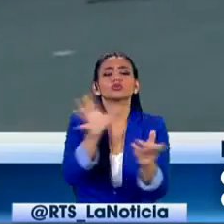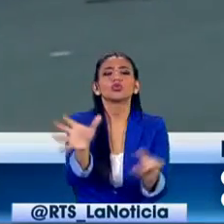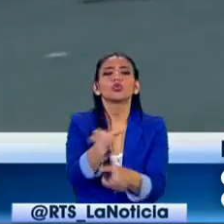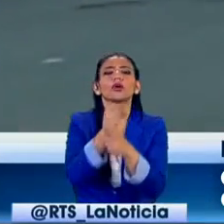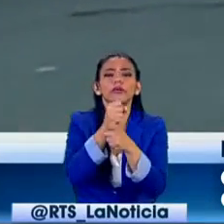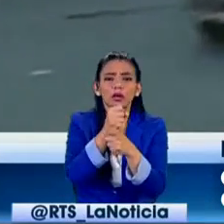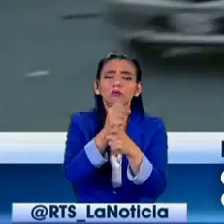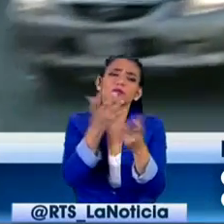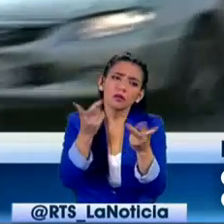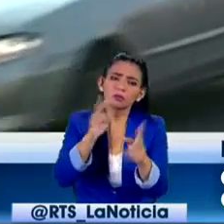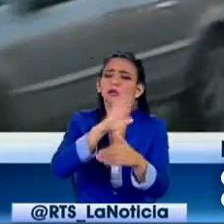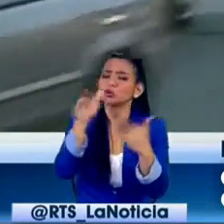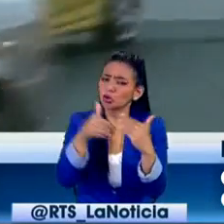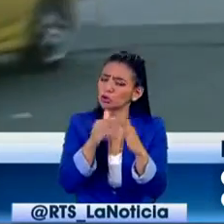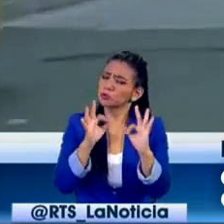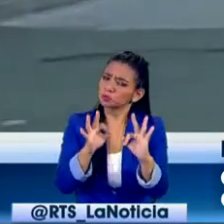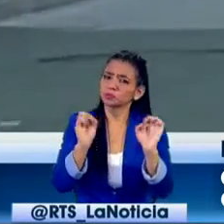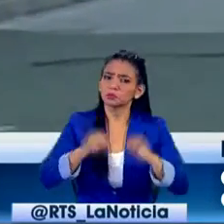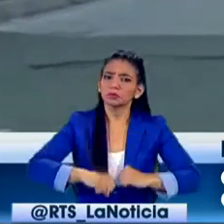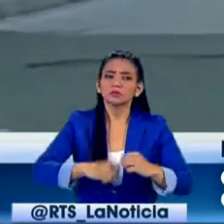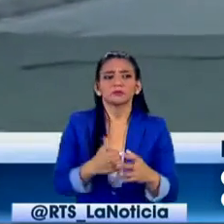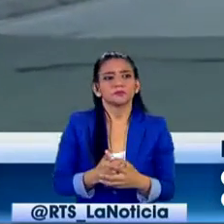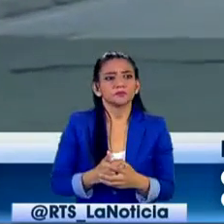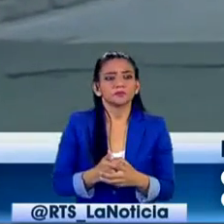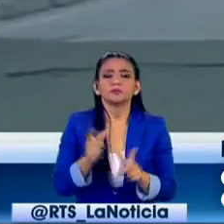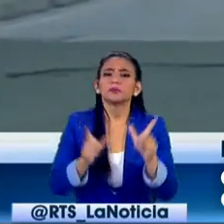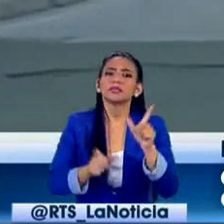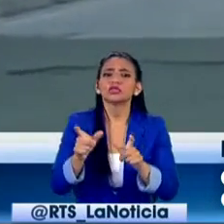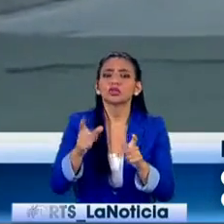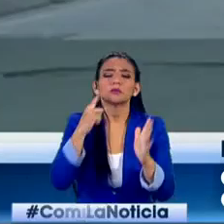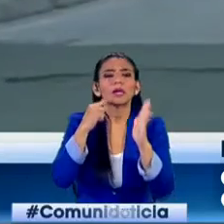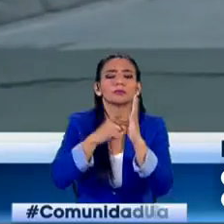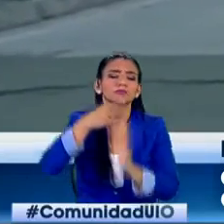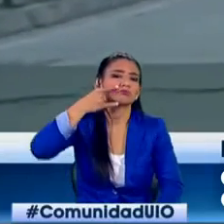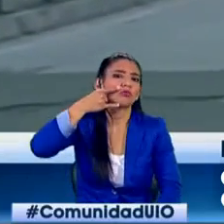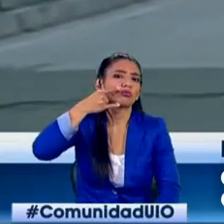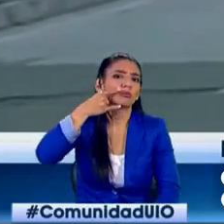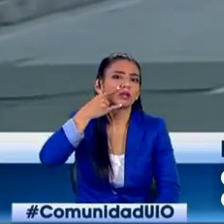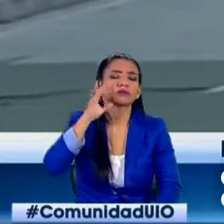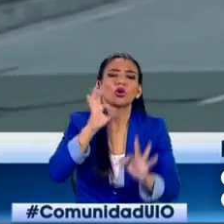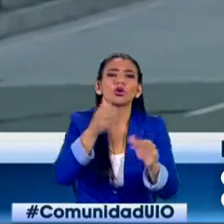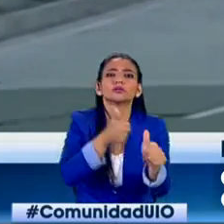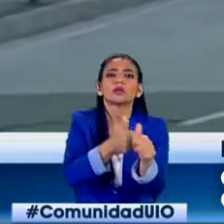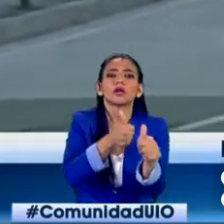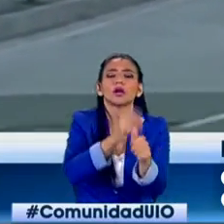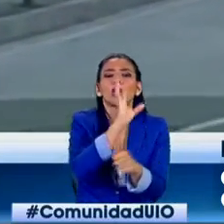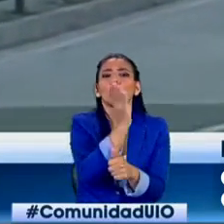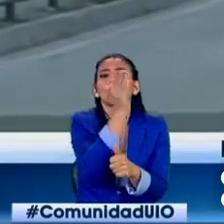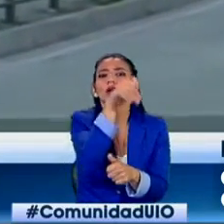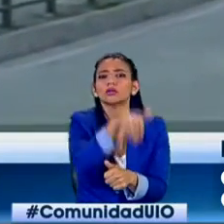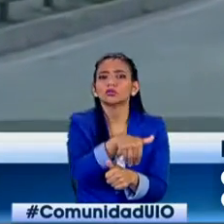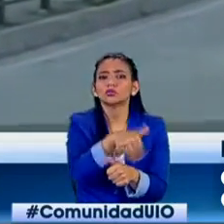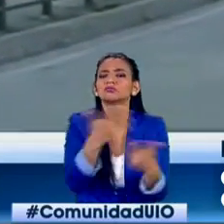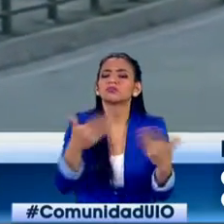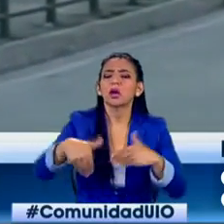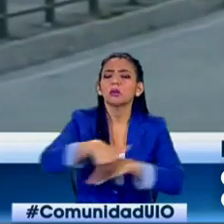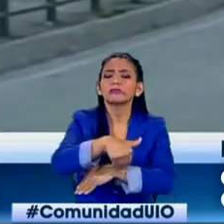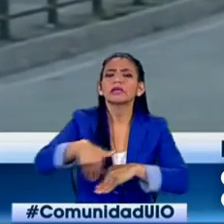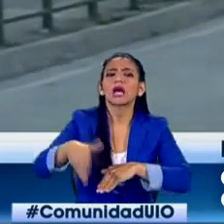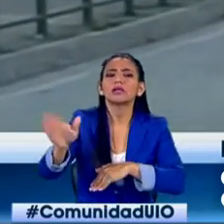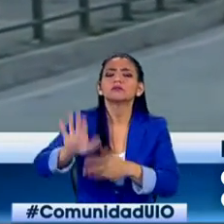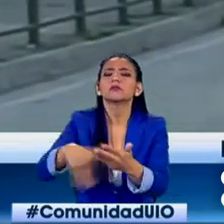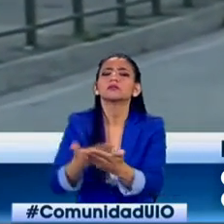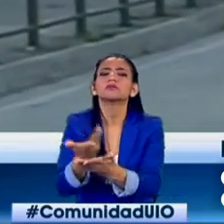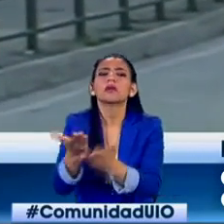todos sea la óptima. ¿Las personas que viven en Pomaski o cerca a la UNASUR, qué vías alternas pueden tomar para dirigirse a